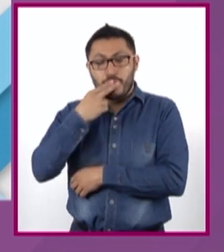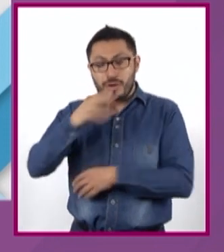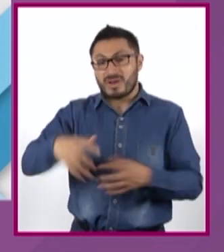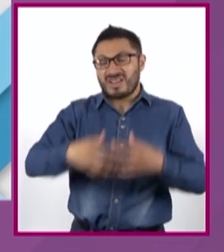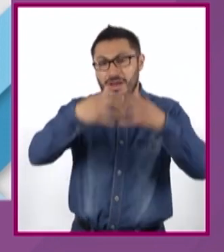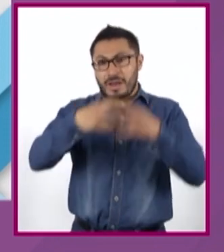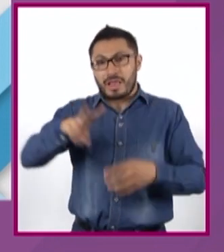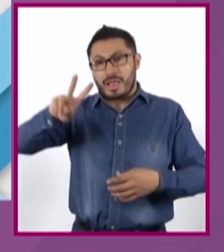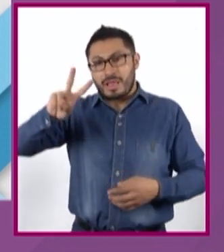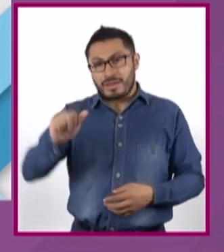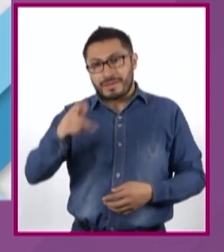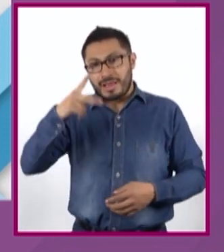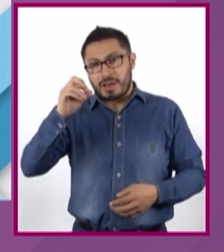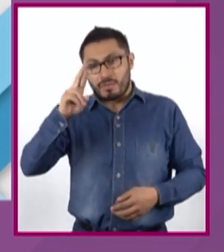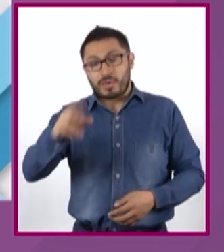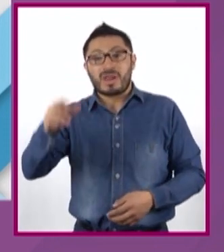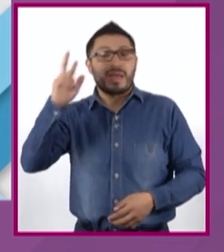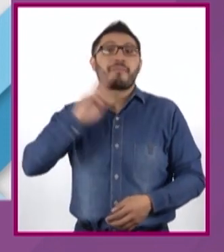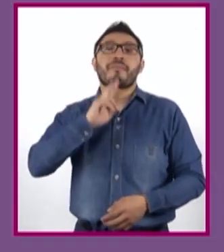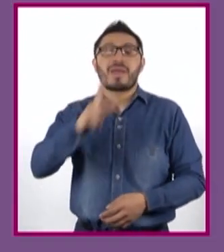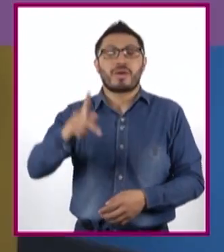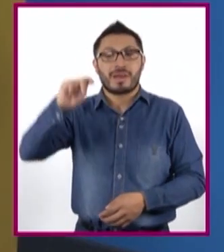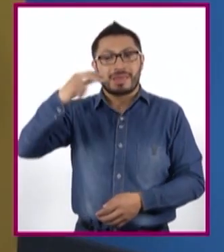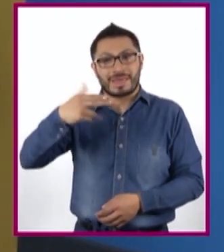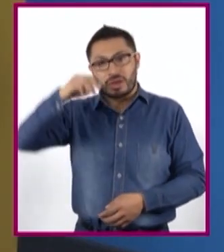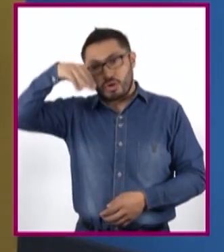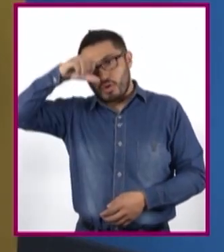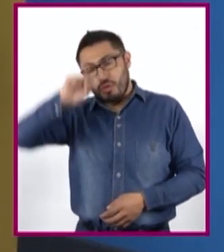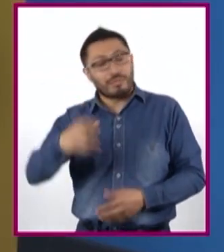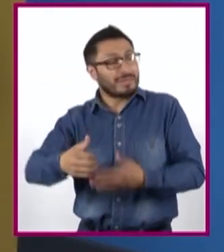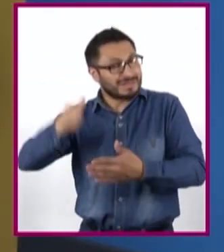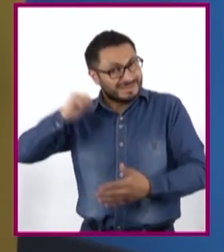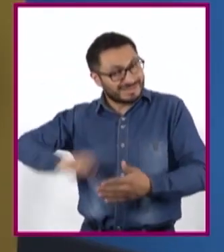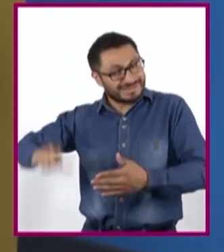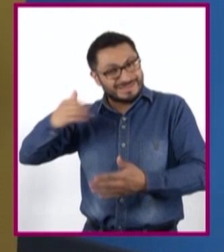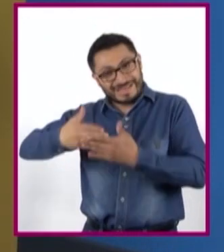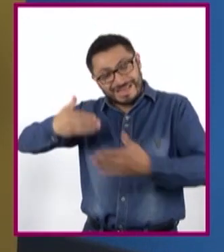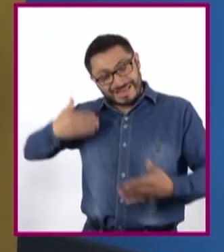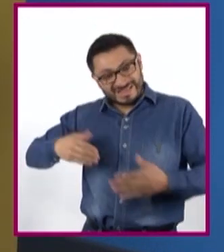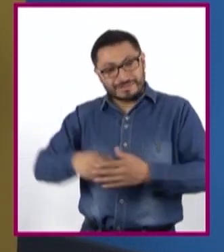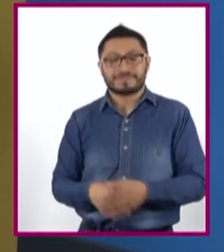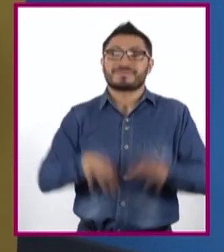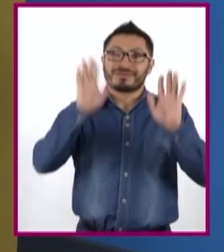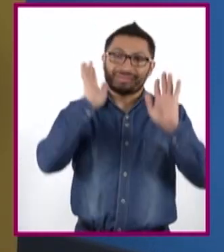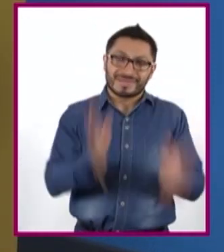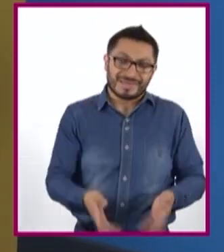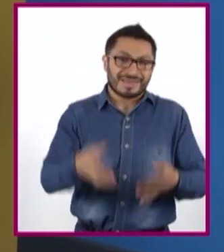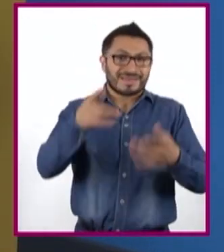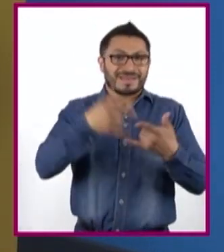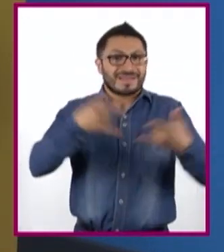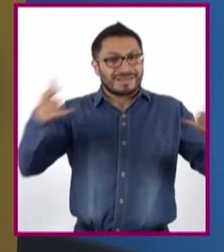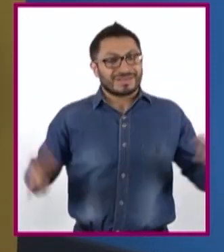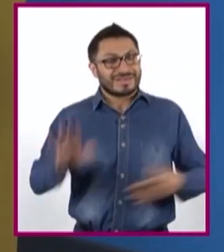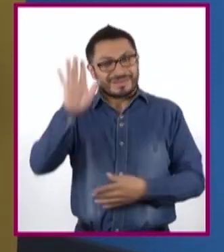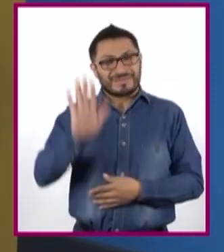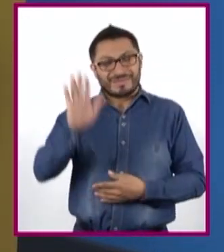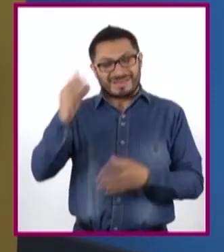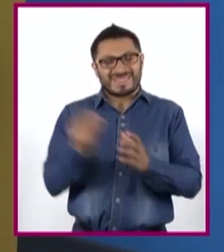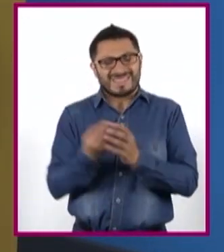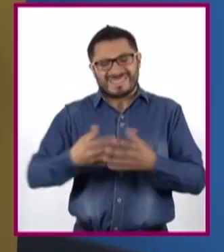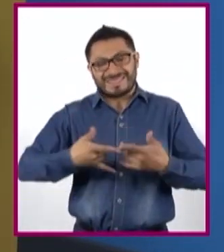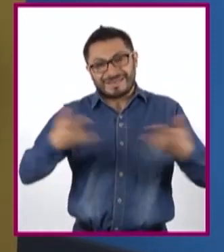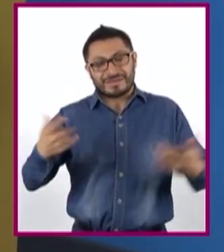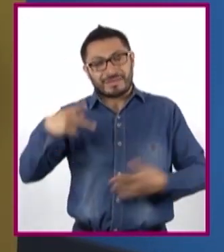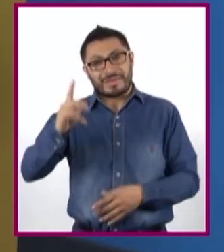que mejoraba la de Thomas Newcomen. Esto ya parecía clase de historia, maestro, aunque es increíble cómo